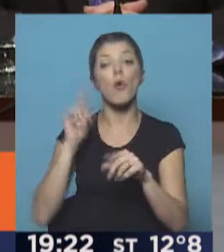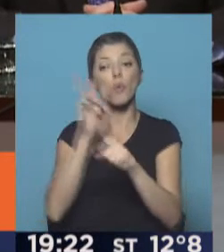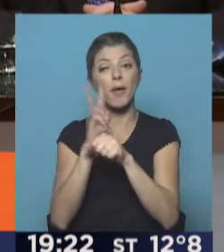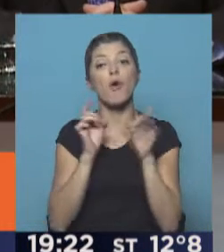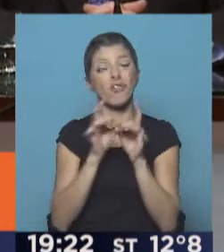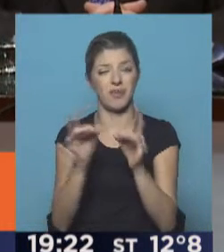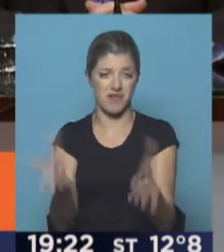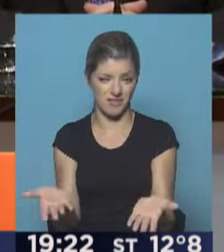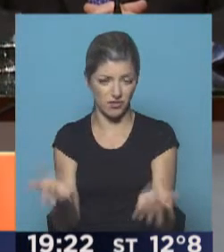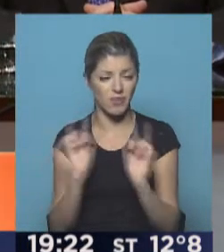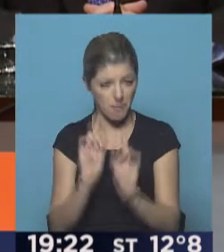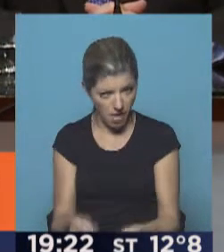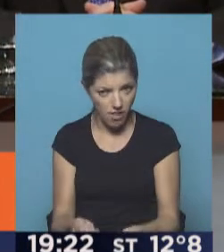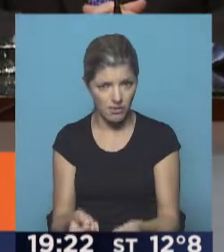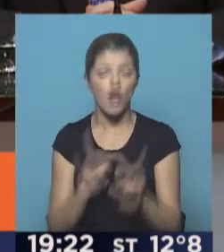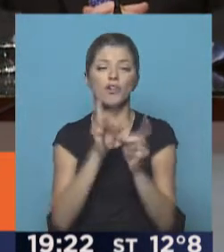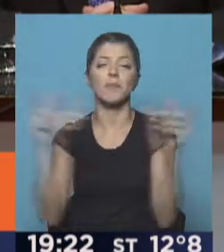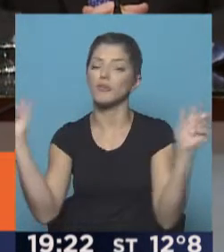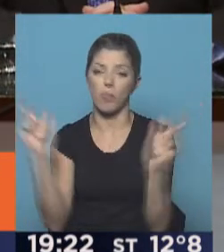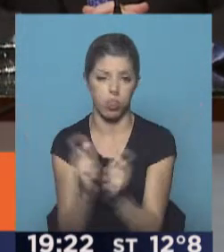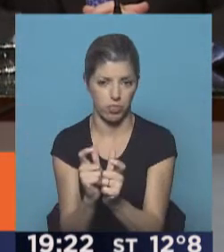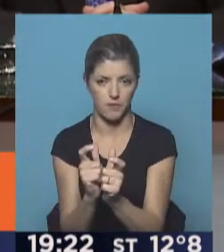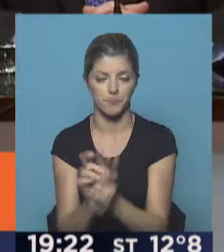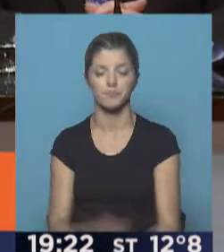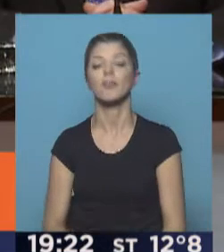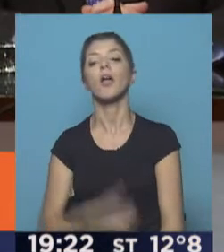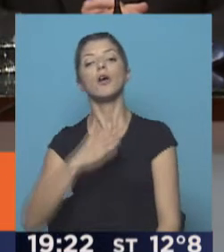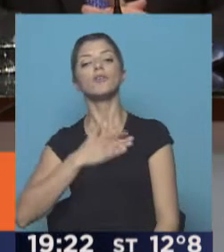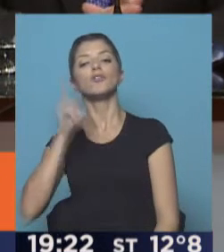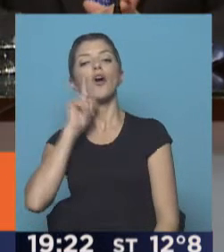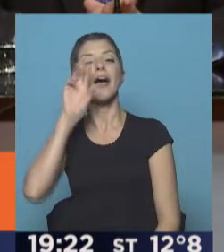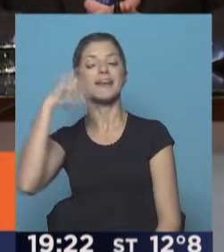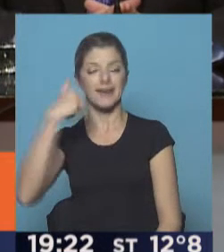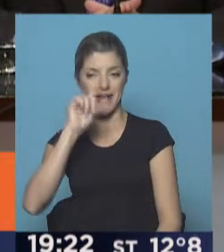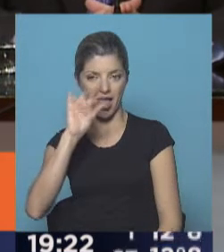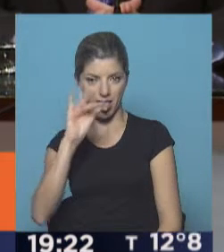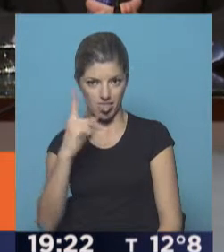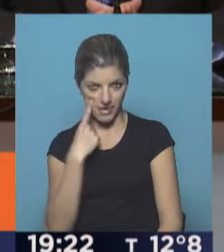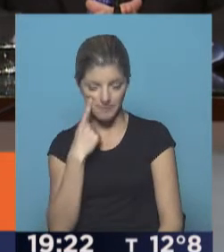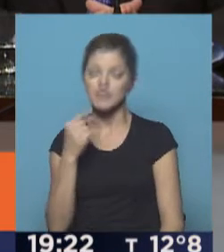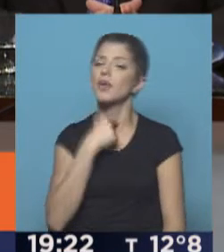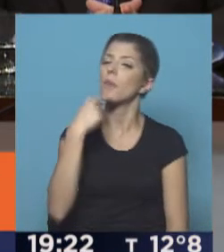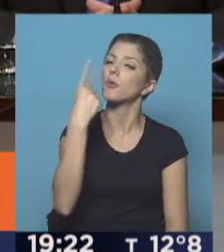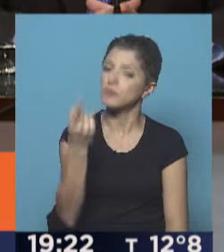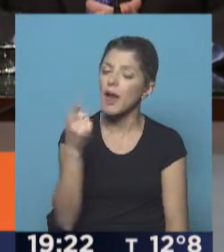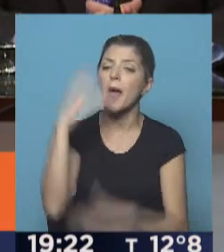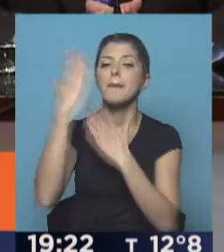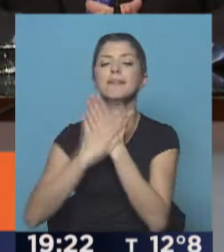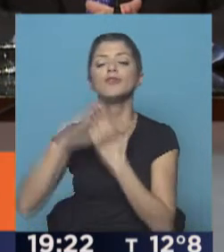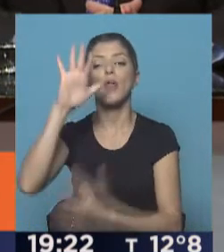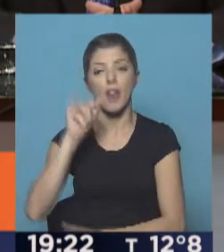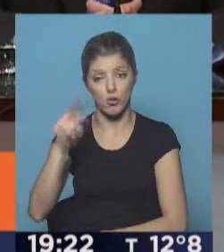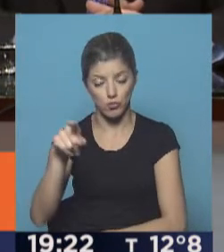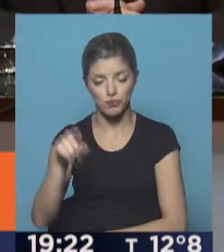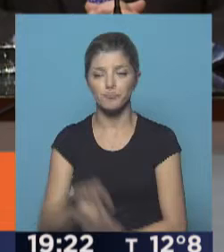ambiente. Buenas tardes, Mariano Rinaldi del Exprimidor. Quería preguntarle al ministro Aranguren, en diciembre, a pocas